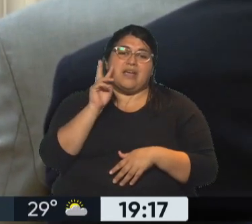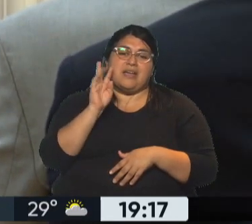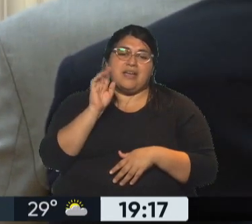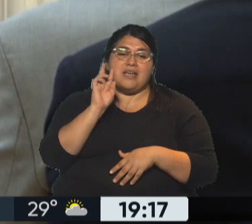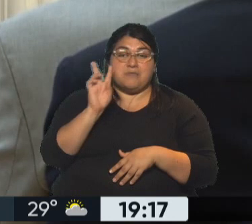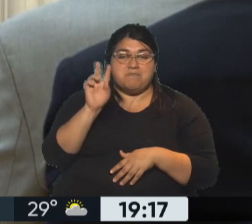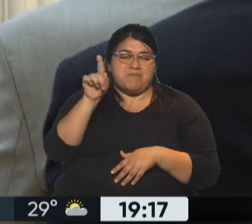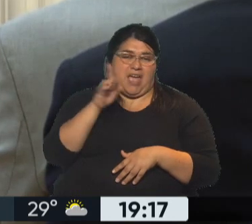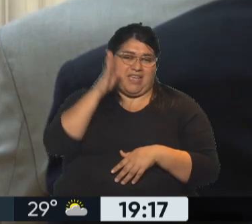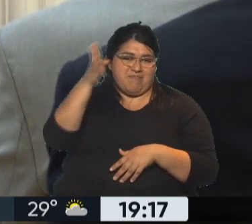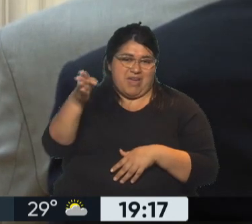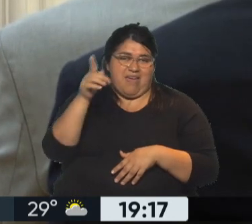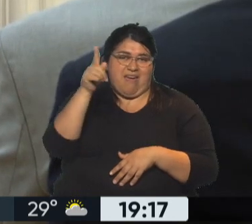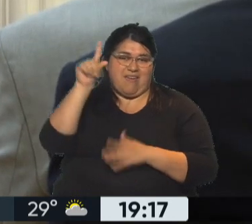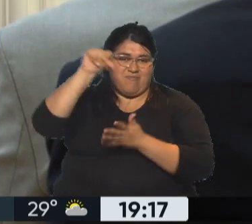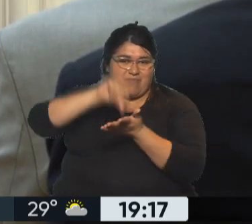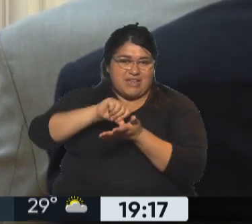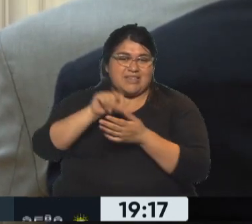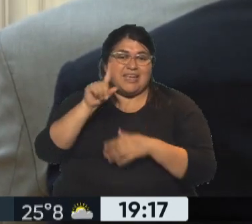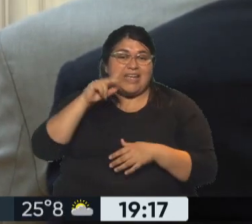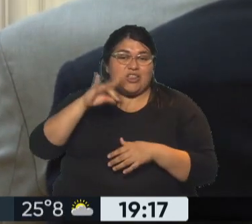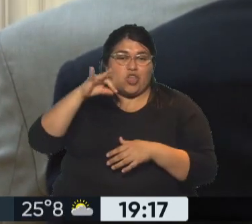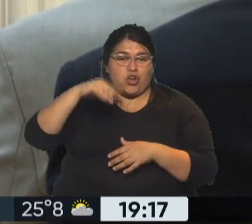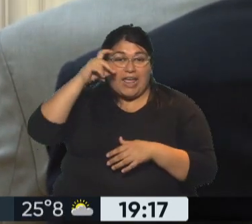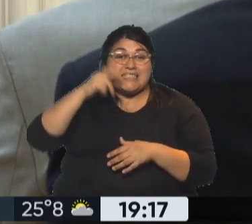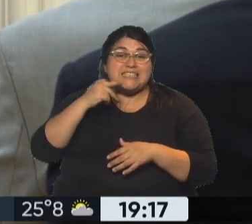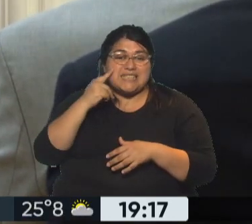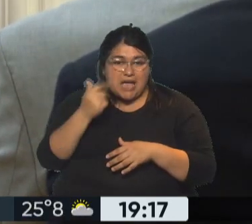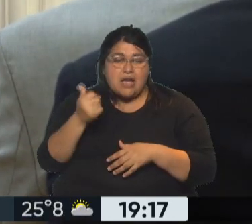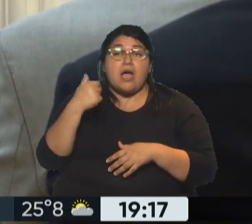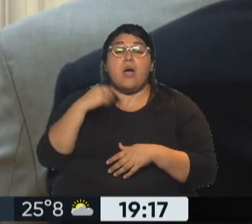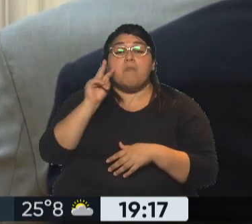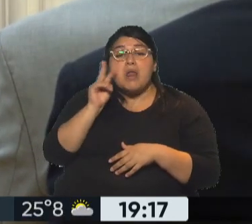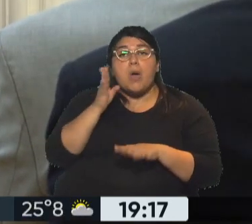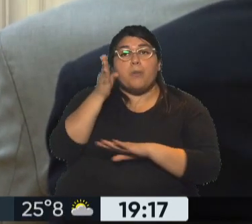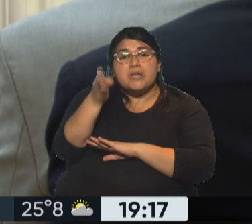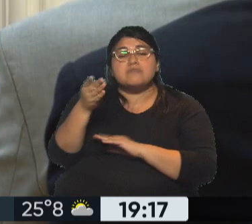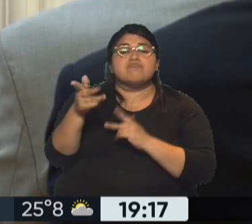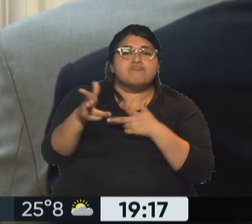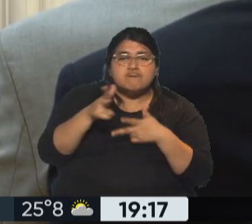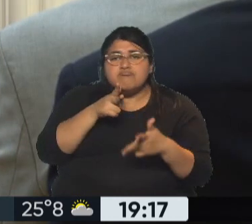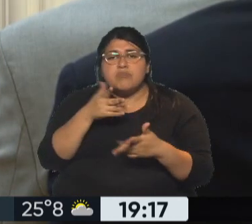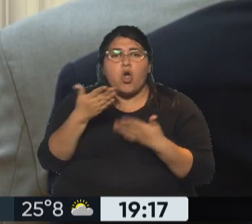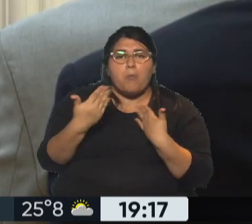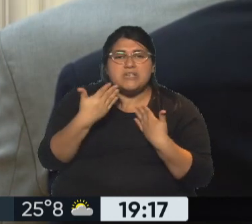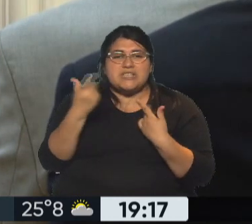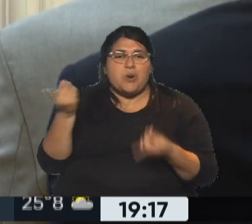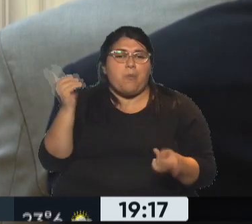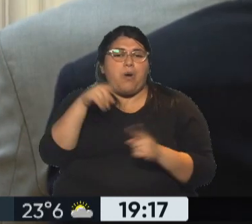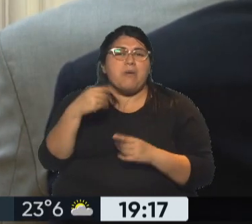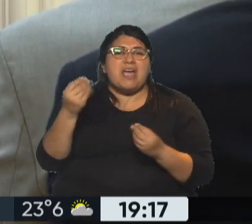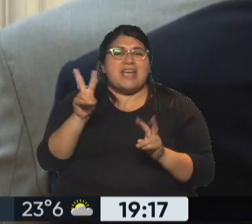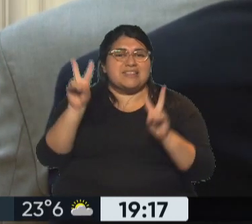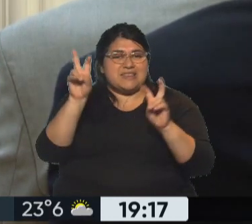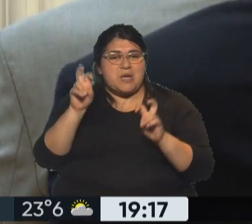Pablo, en Indonesia, y vamos allí a ver de seguir las conversaciones sobre el